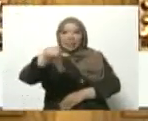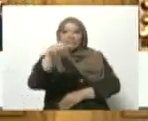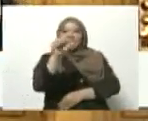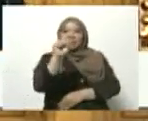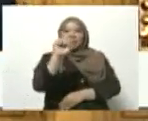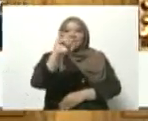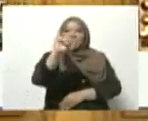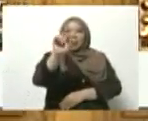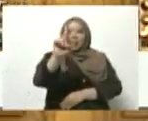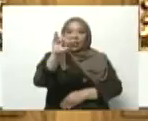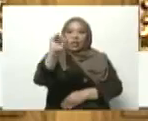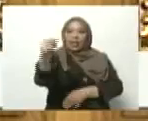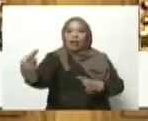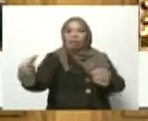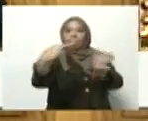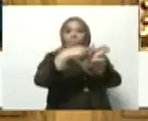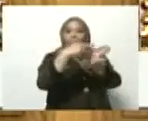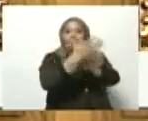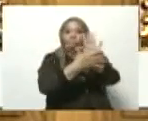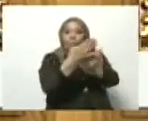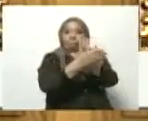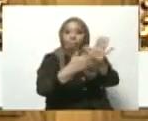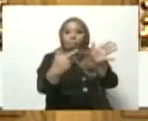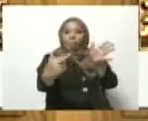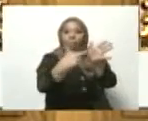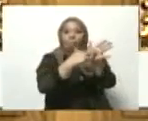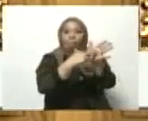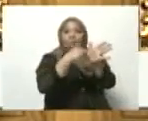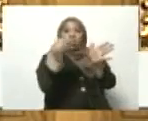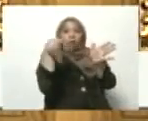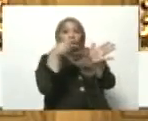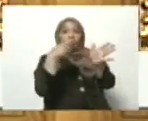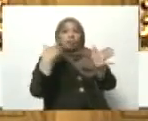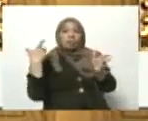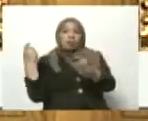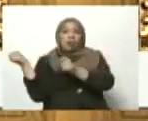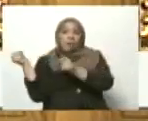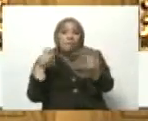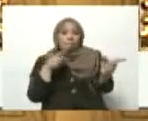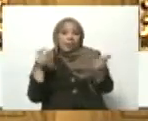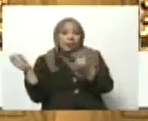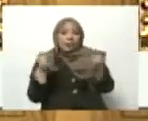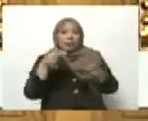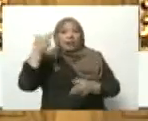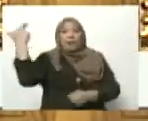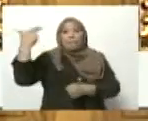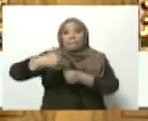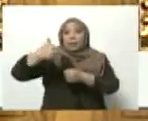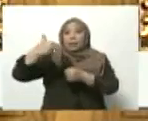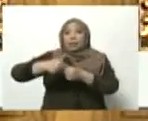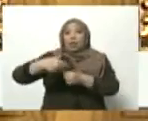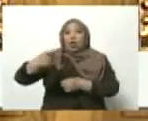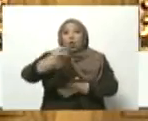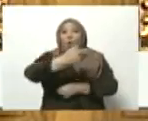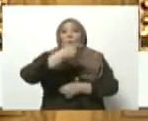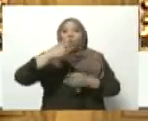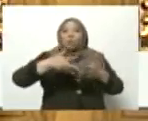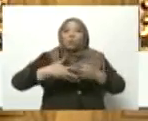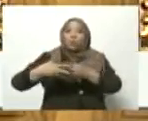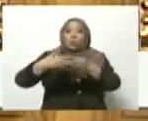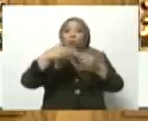este de Siria, hay tropas norteamericanas invadiendo ese territorio, que es el área petrolera de Siria, están extrayendo petróleo de